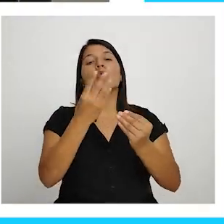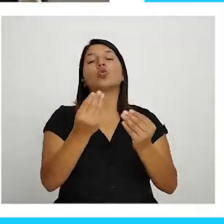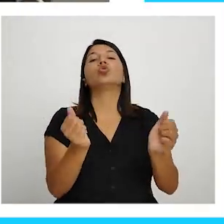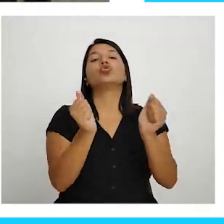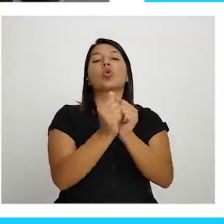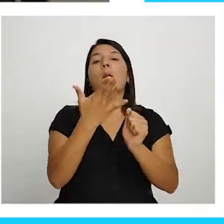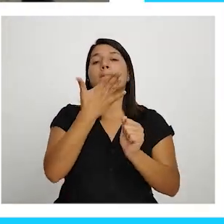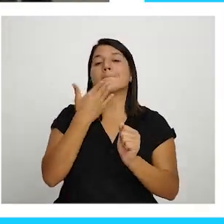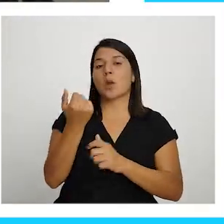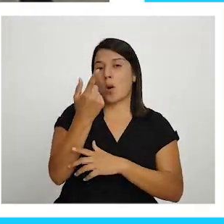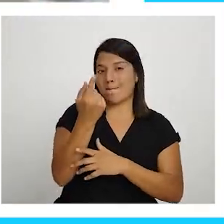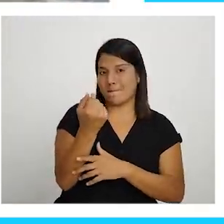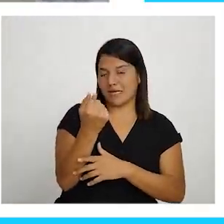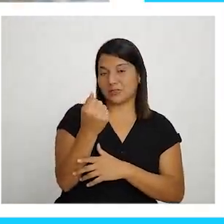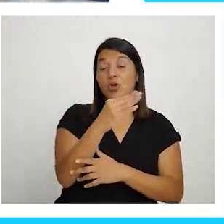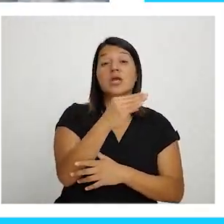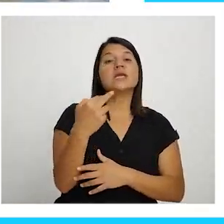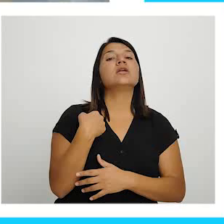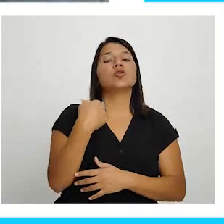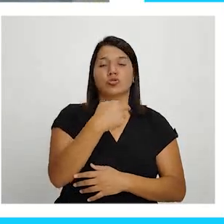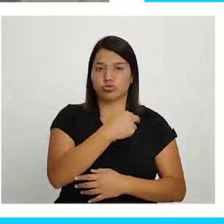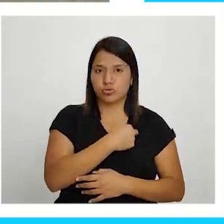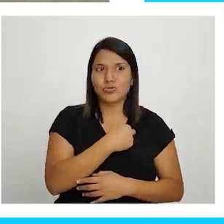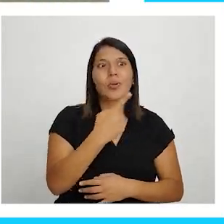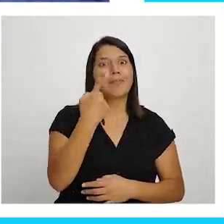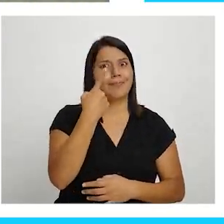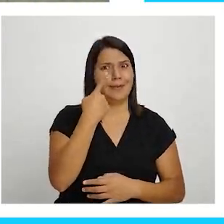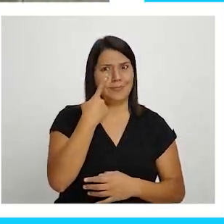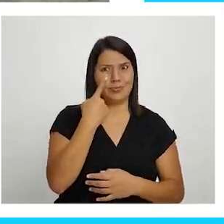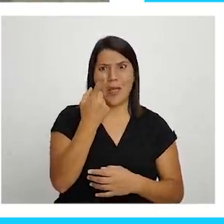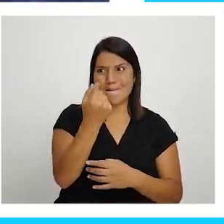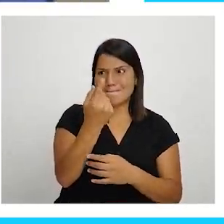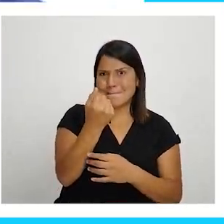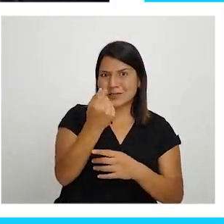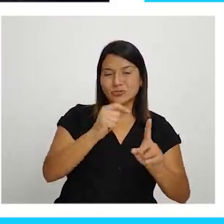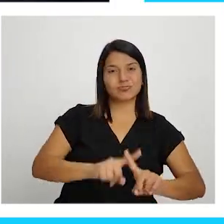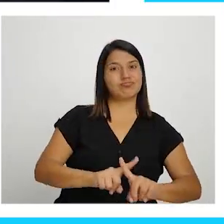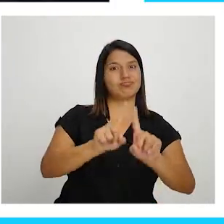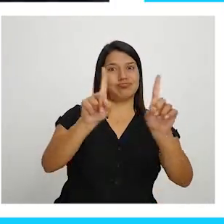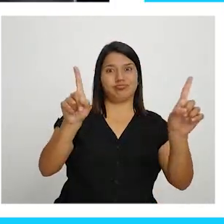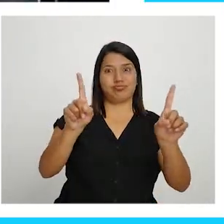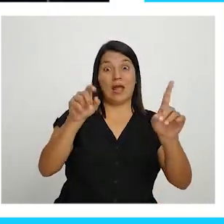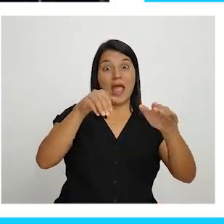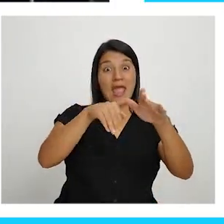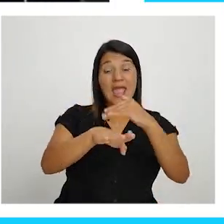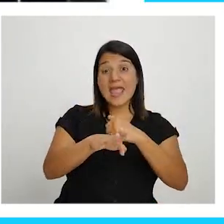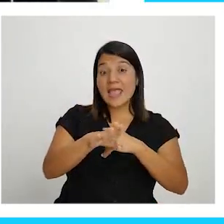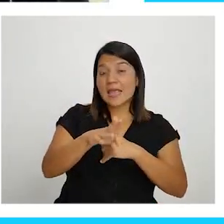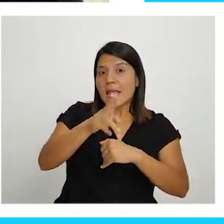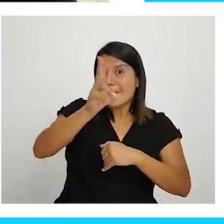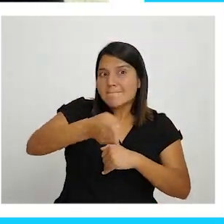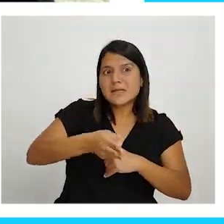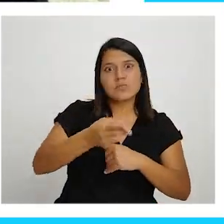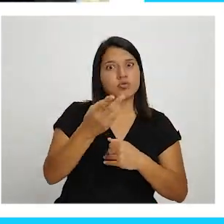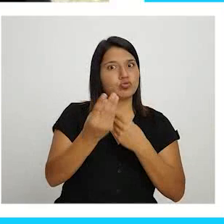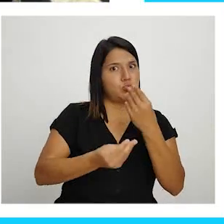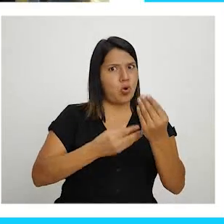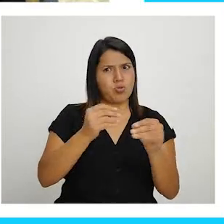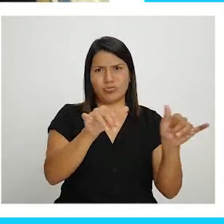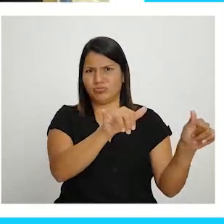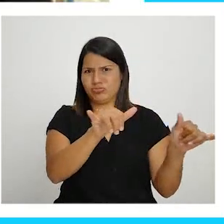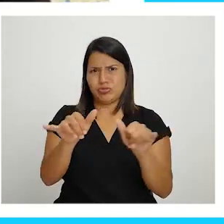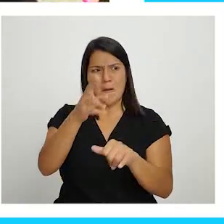y visibilizamos bastante las diferencias de productos, diferencias de precio en productos incluso absolutamente idénticos,